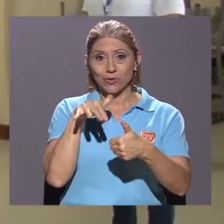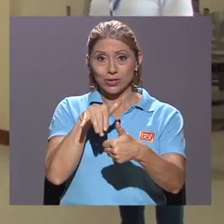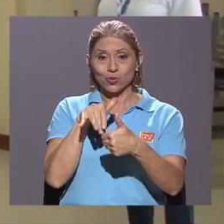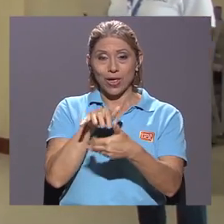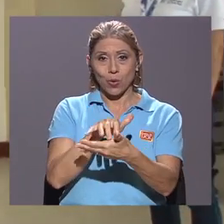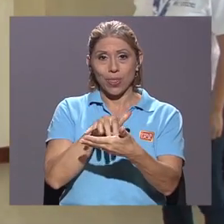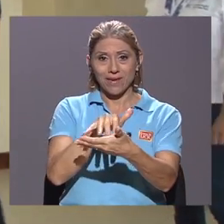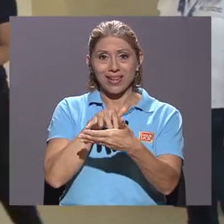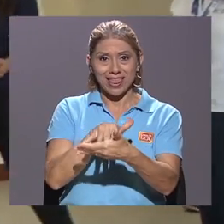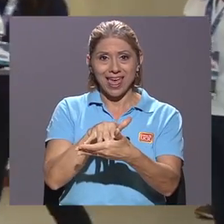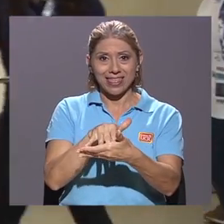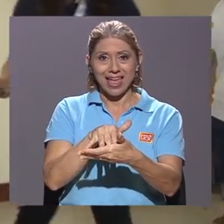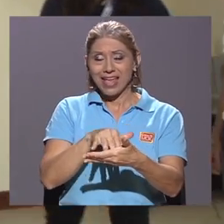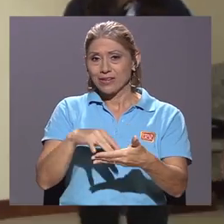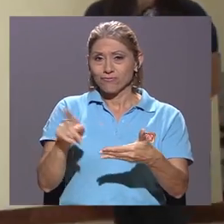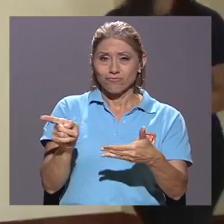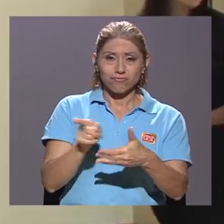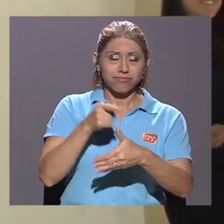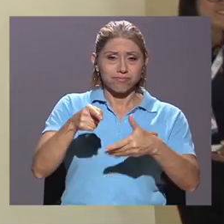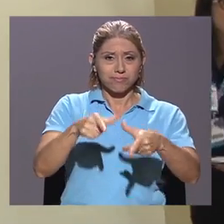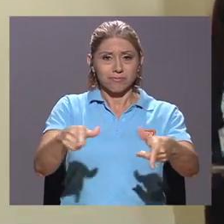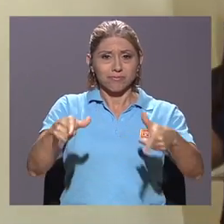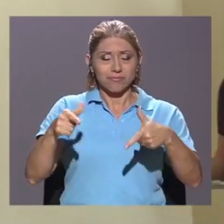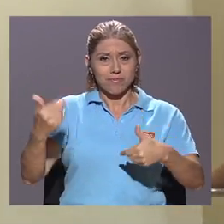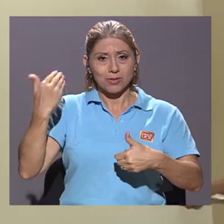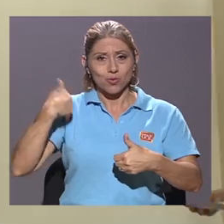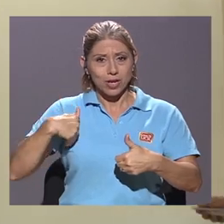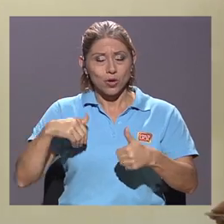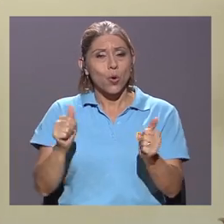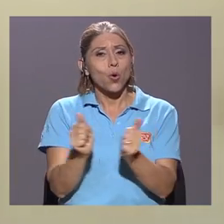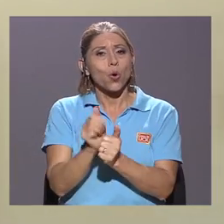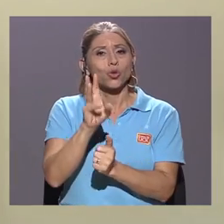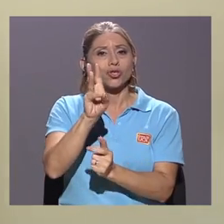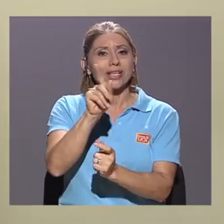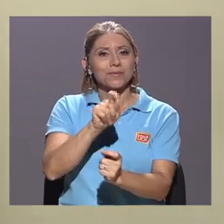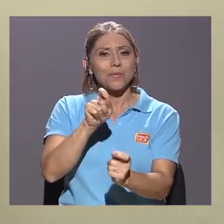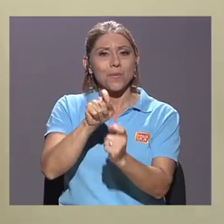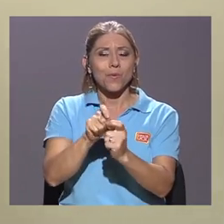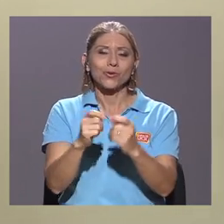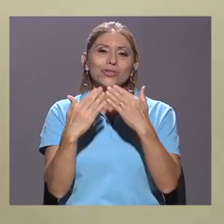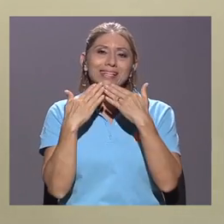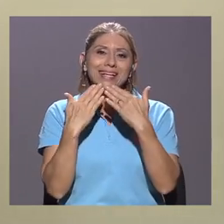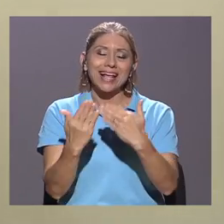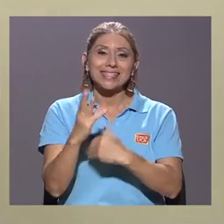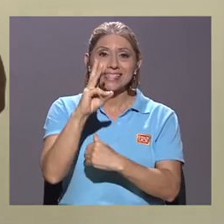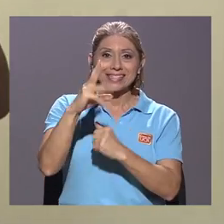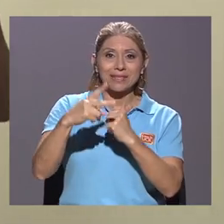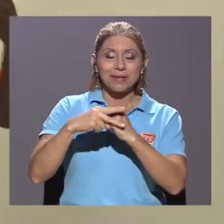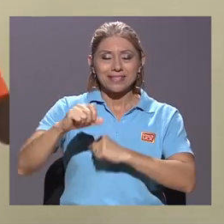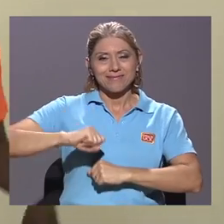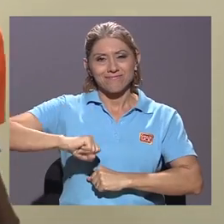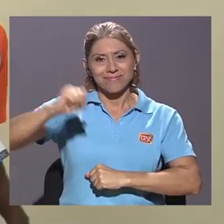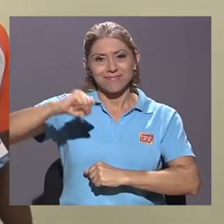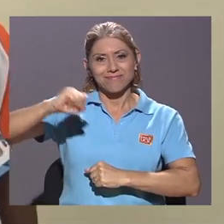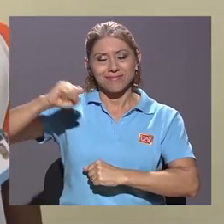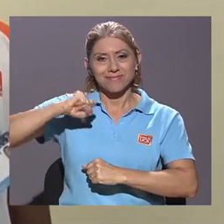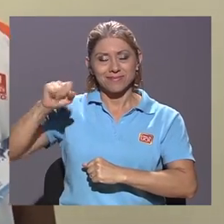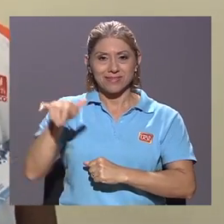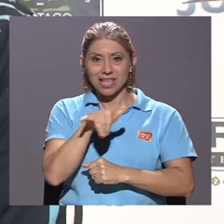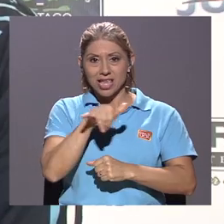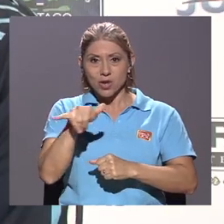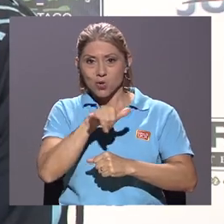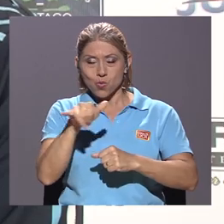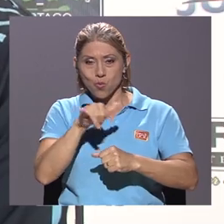certificó al primer lugar en masculino con seis puntos gracias a seis victorias en igual número de partidas